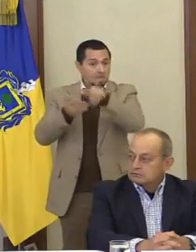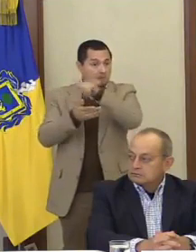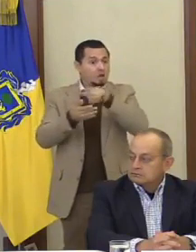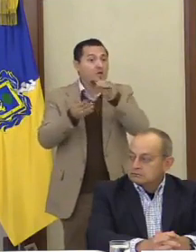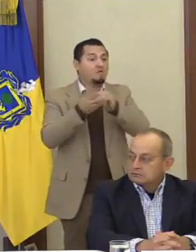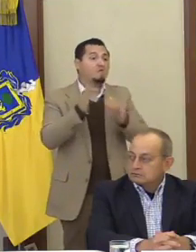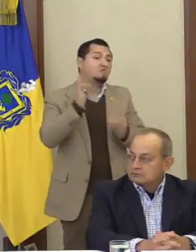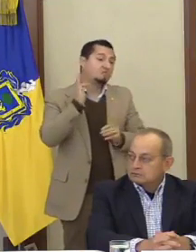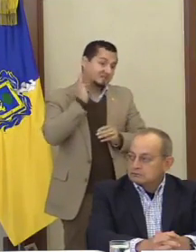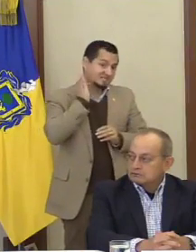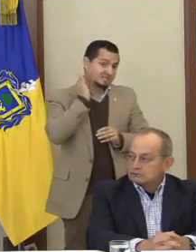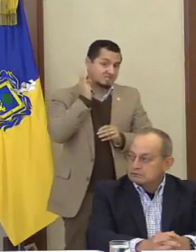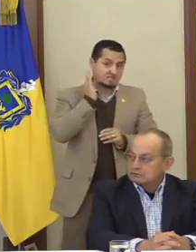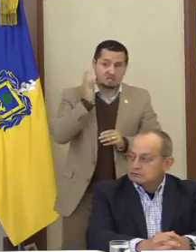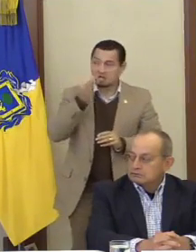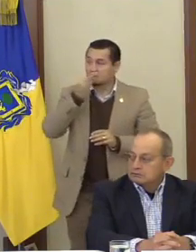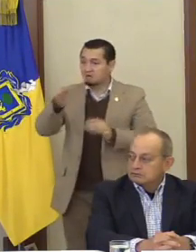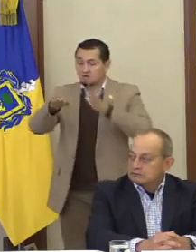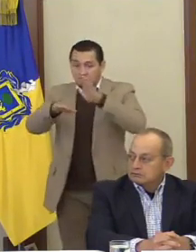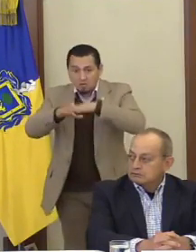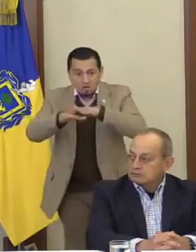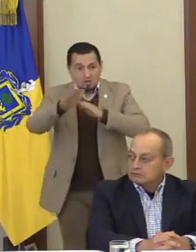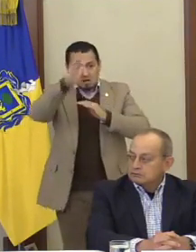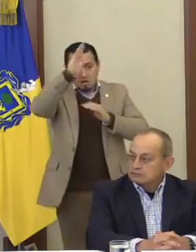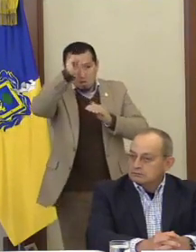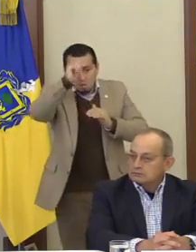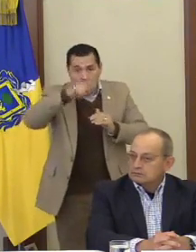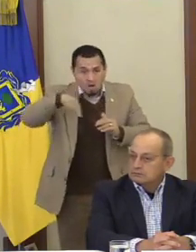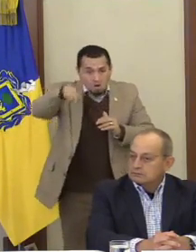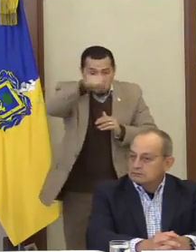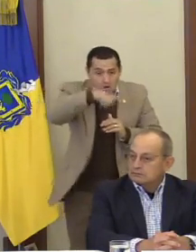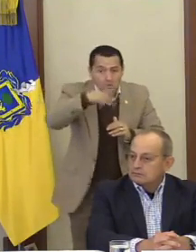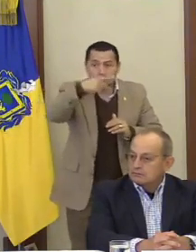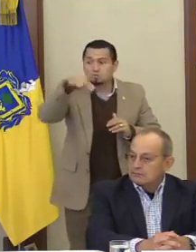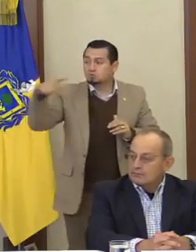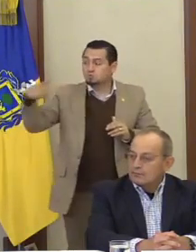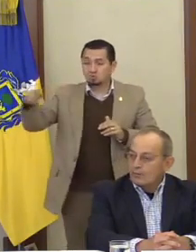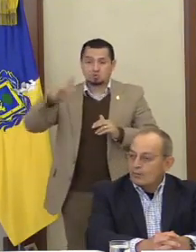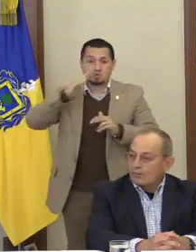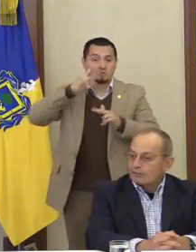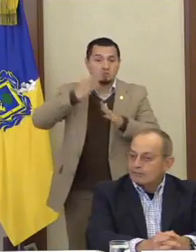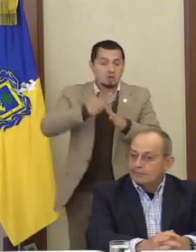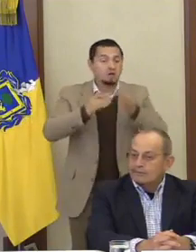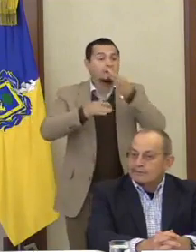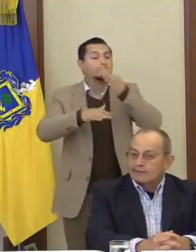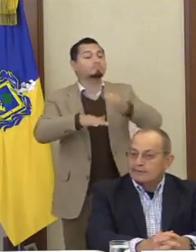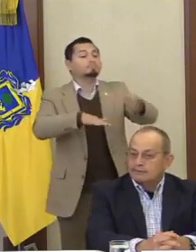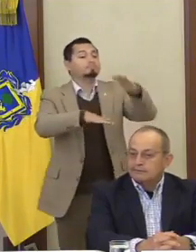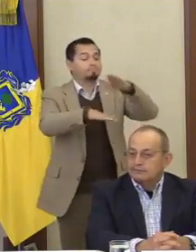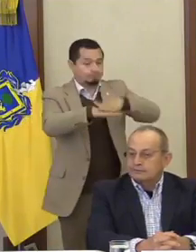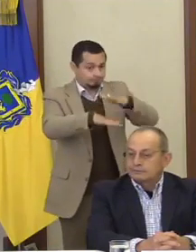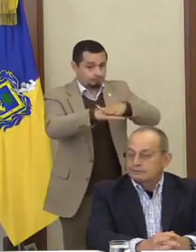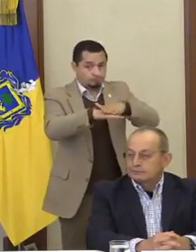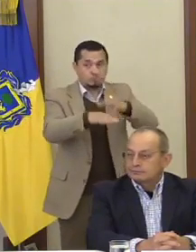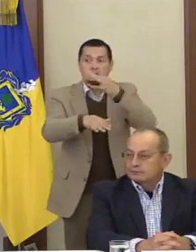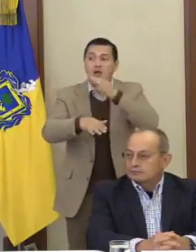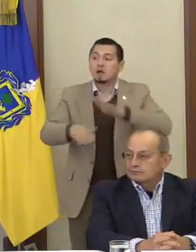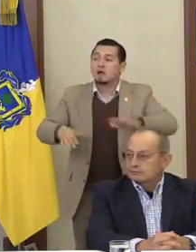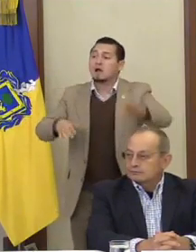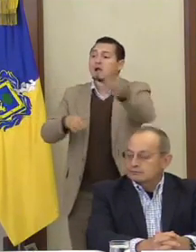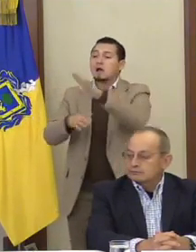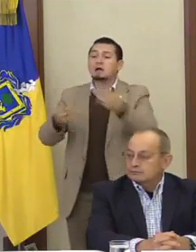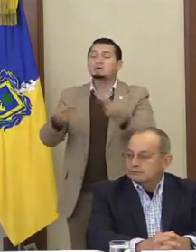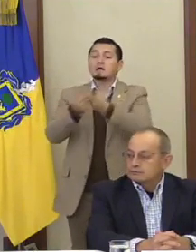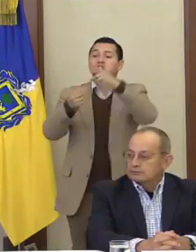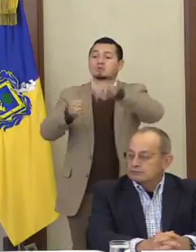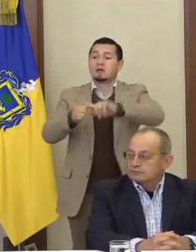el fiscal tendrá como acuerdo general de la mesa, es su responsabilidad, informar directamente al Sistema Nacional